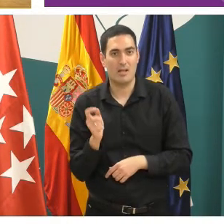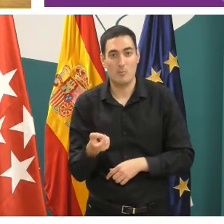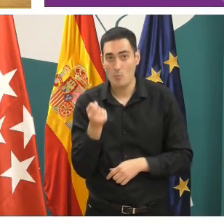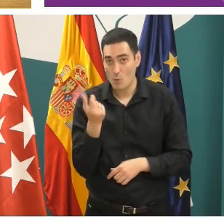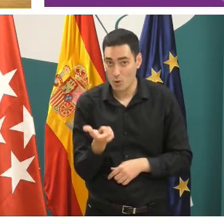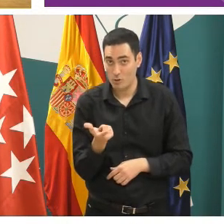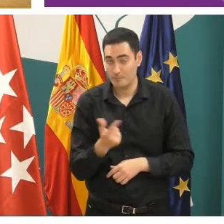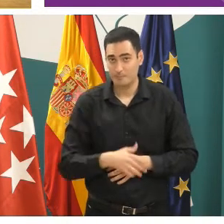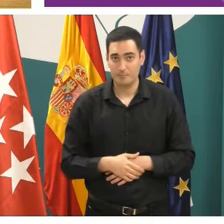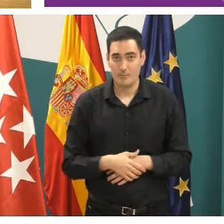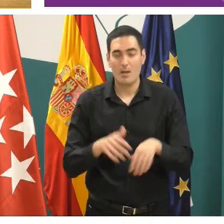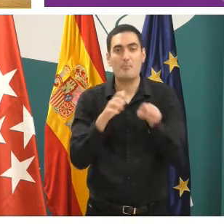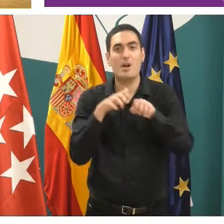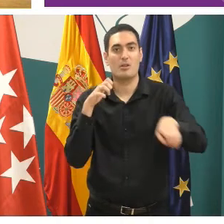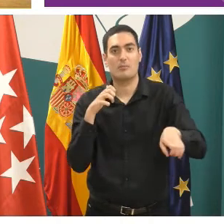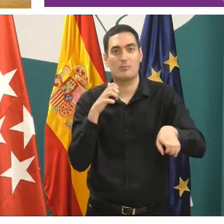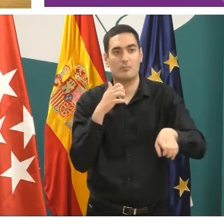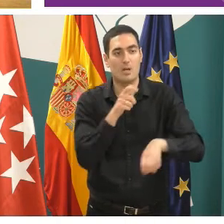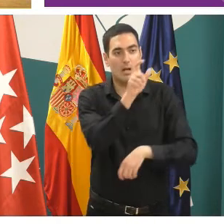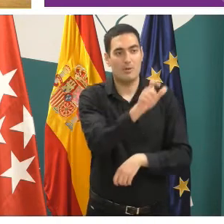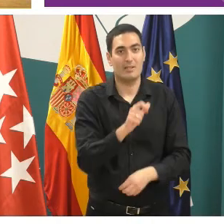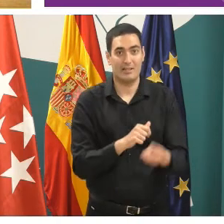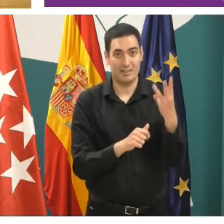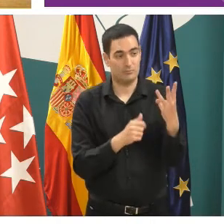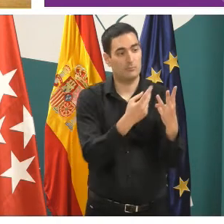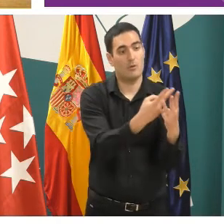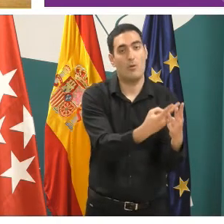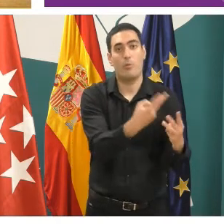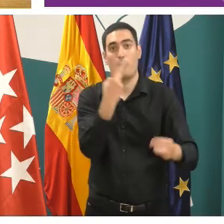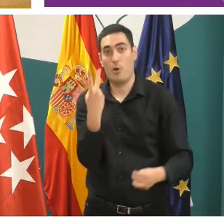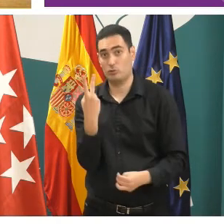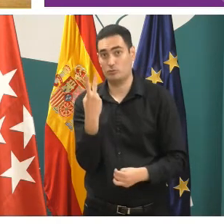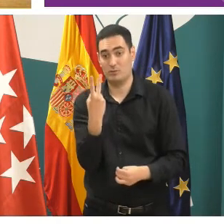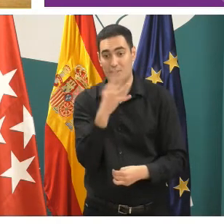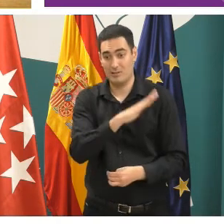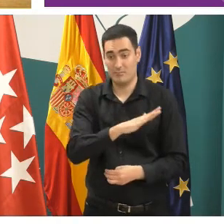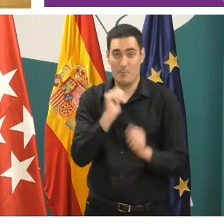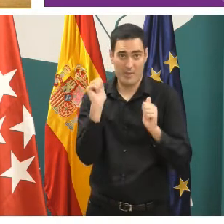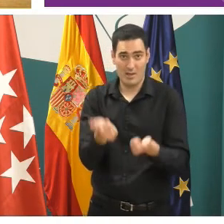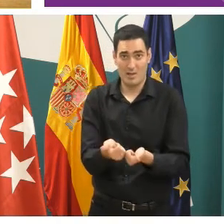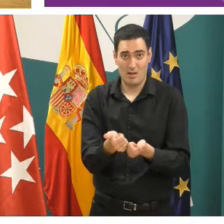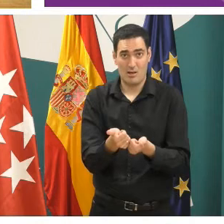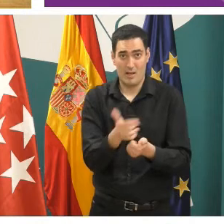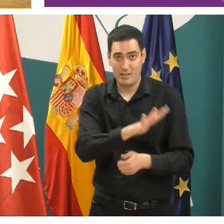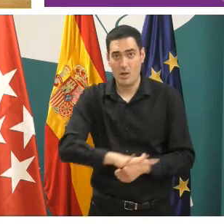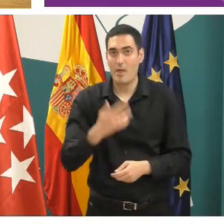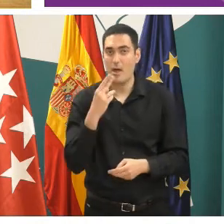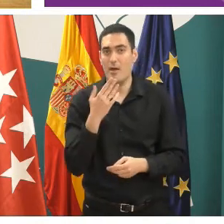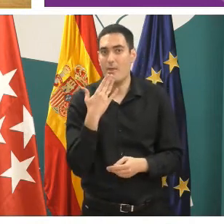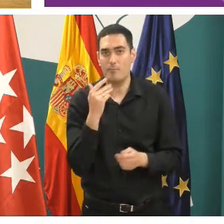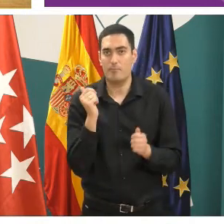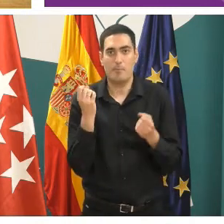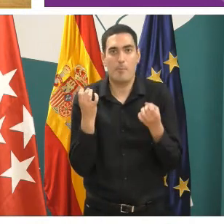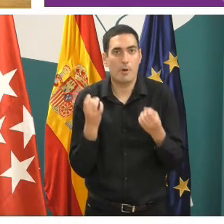frecuentes, en su mayoría, 2 de cada 3 personas, 2 de cada 3 niños comienzan en la edad temprana, ¿vale? Tienen un